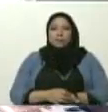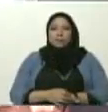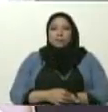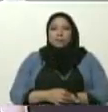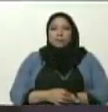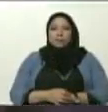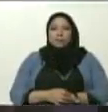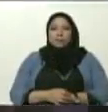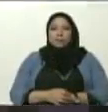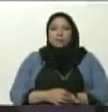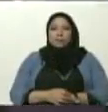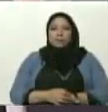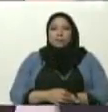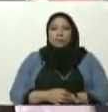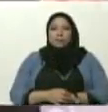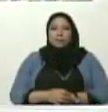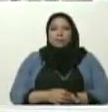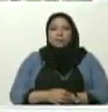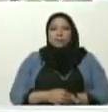los narcos?